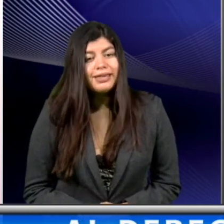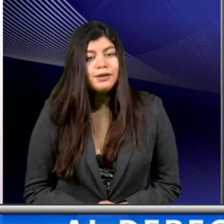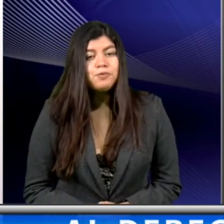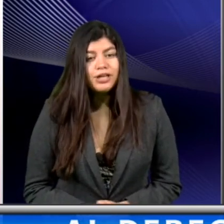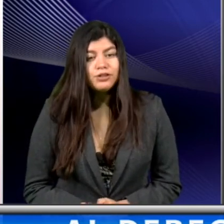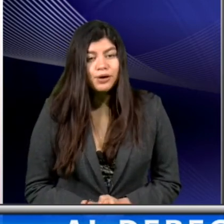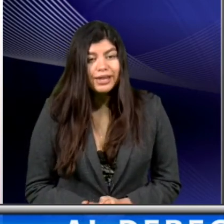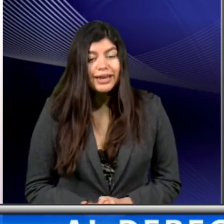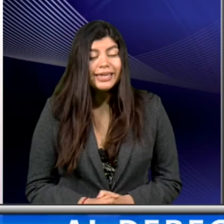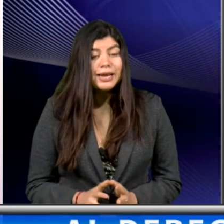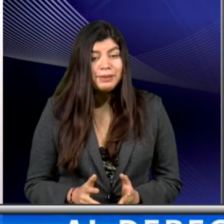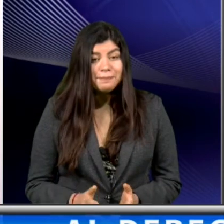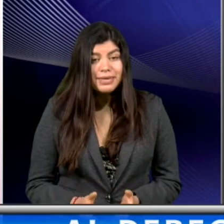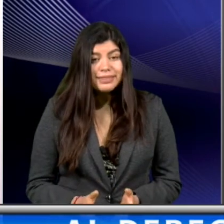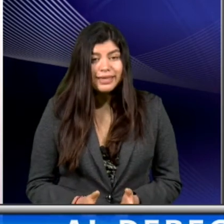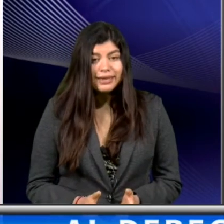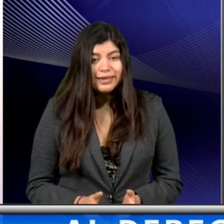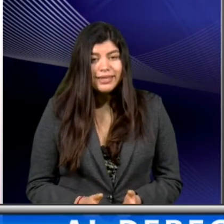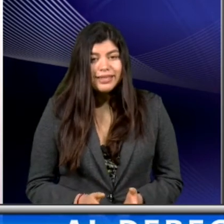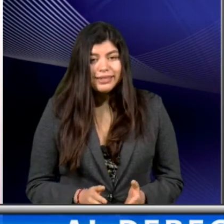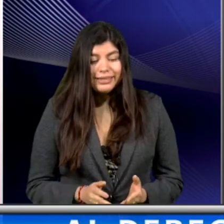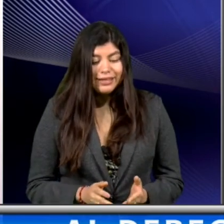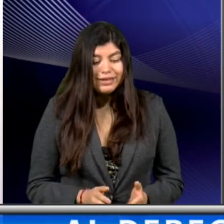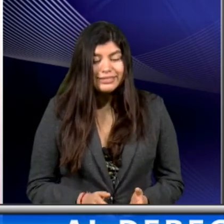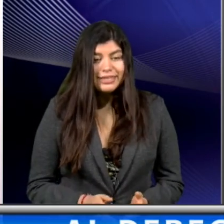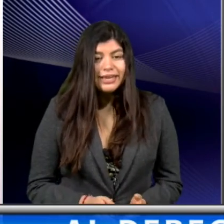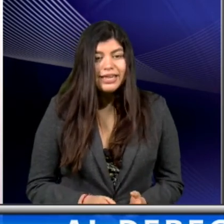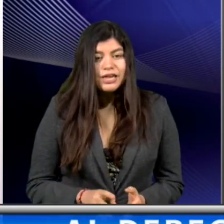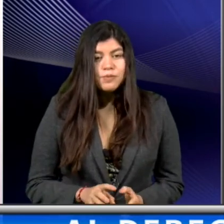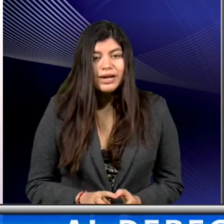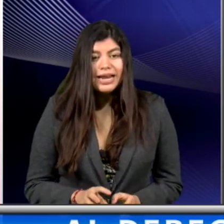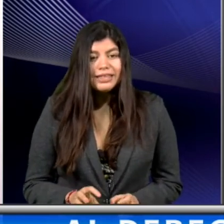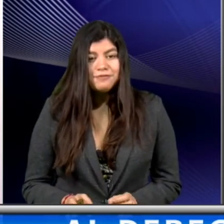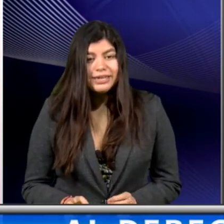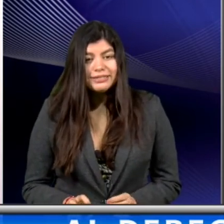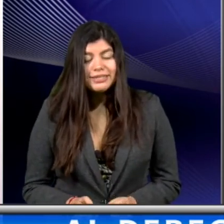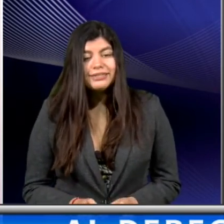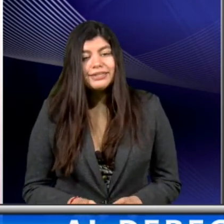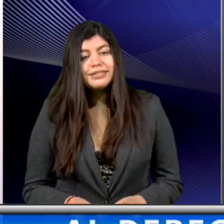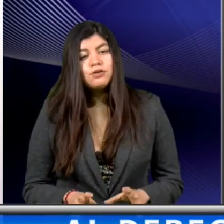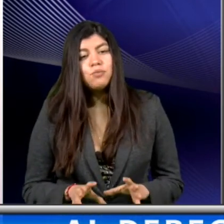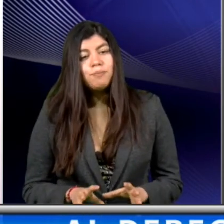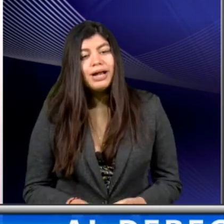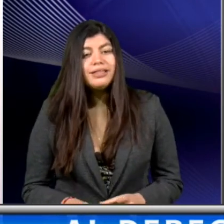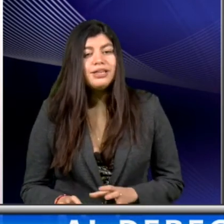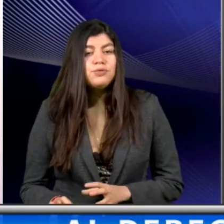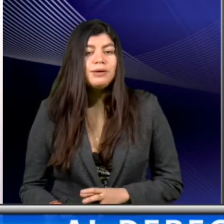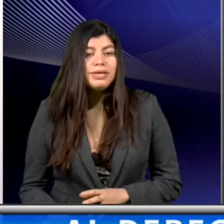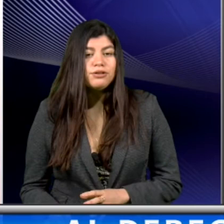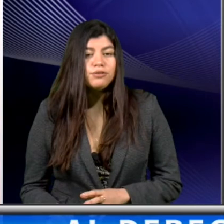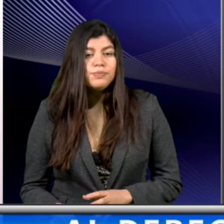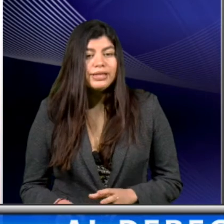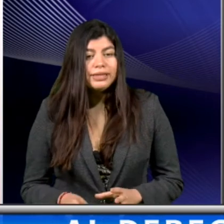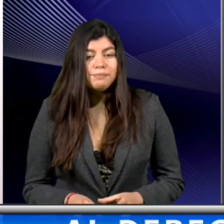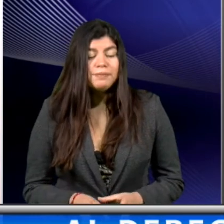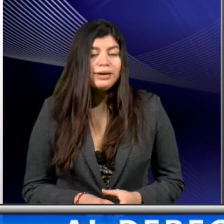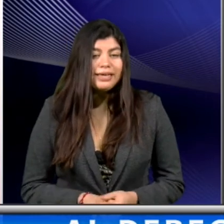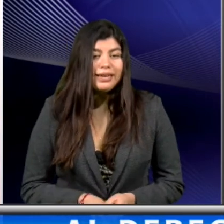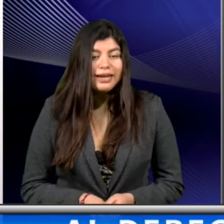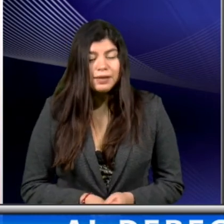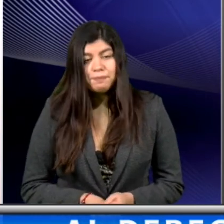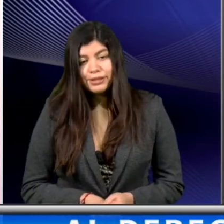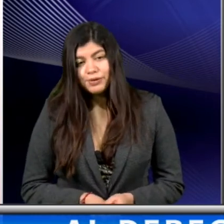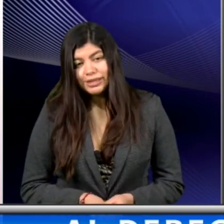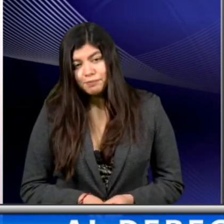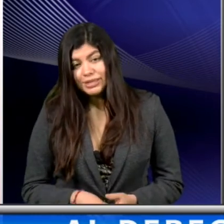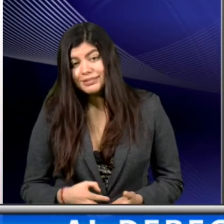también de ir poniendo reglas que le permitan establecer cuál es la diferencia entre ser un padre y un amigo, también para